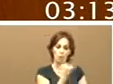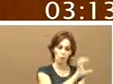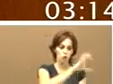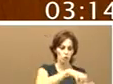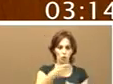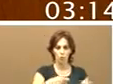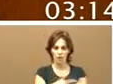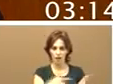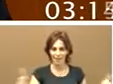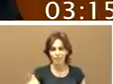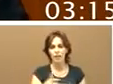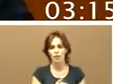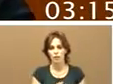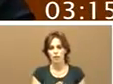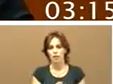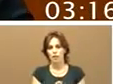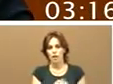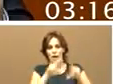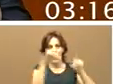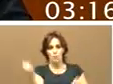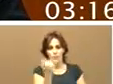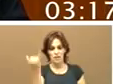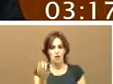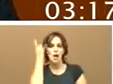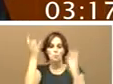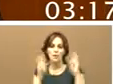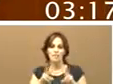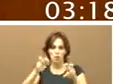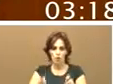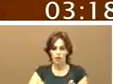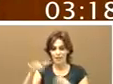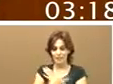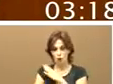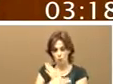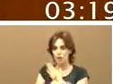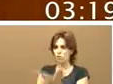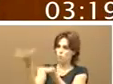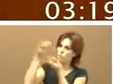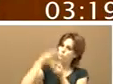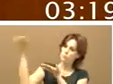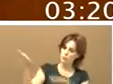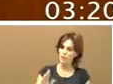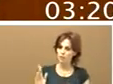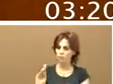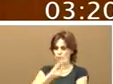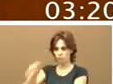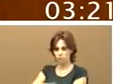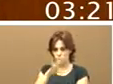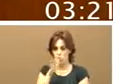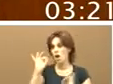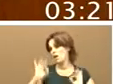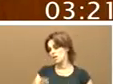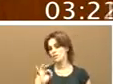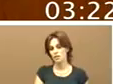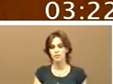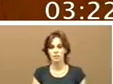a los empresarios a los emprendedores a los comerciantes este gobierno les tiene las puertas abiertas porque no puede ser de otra manera